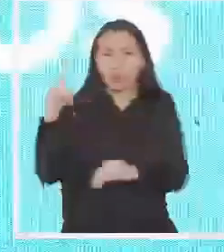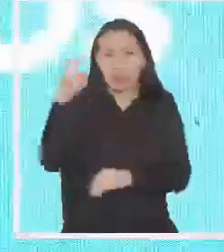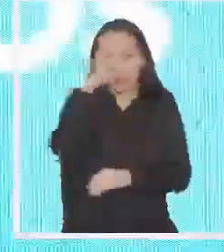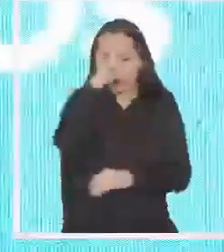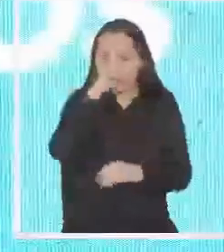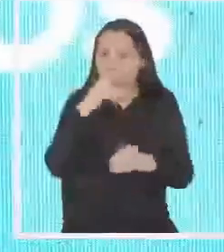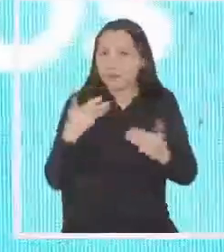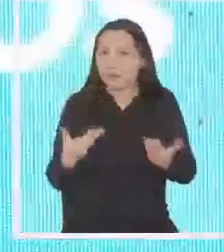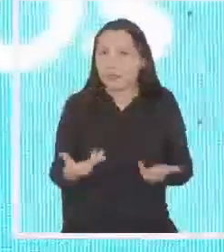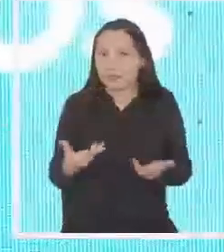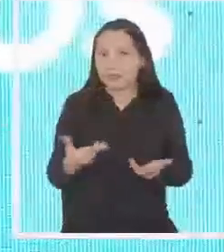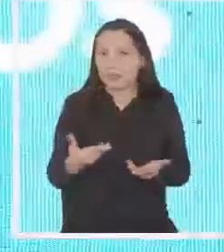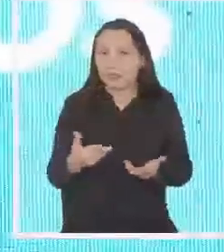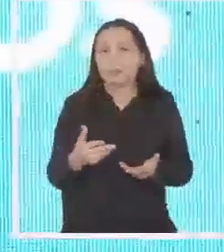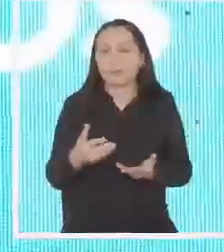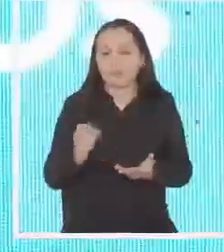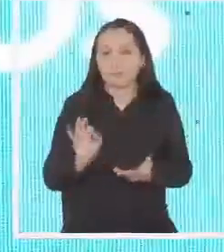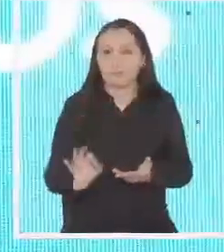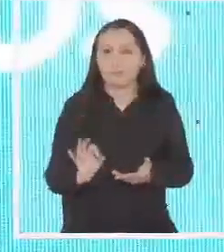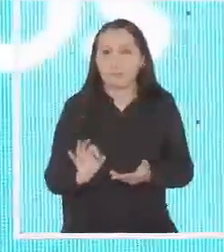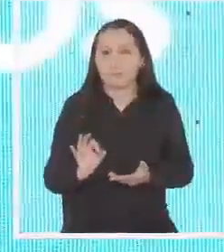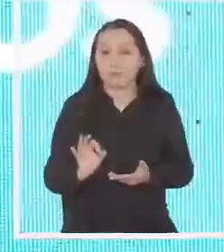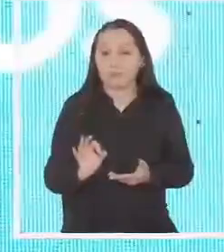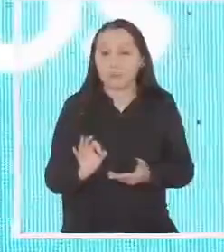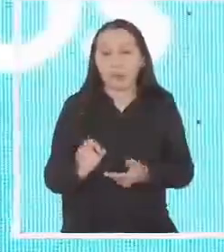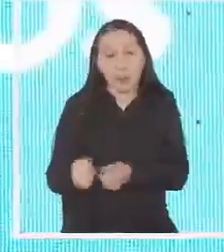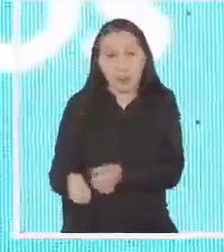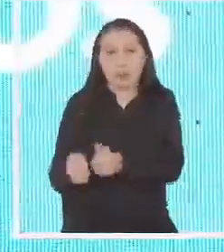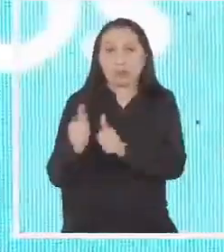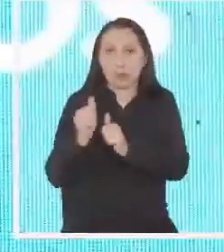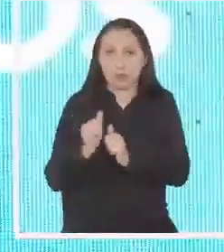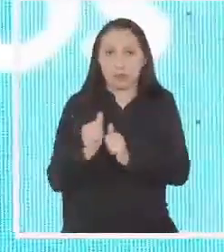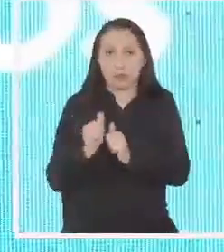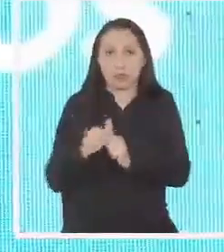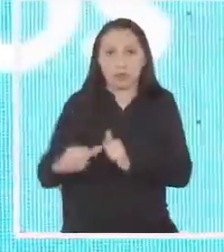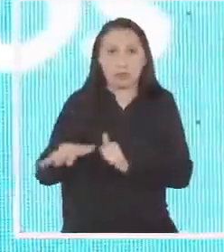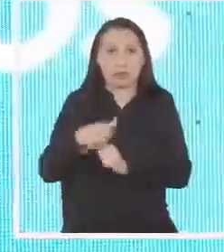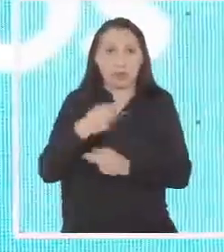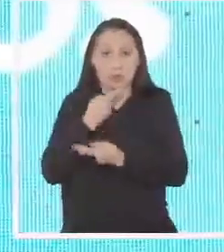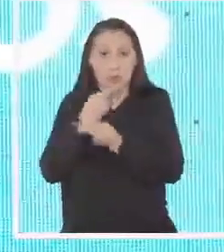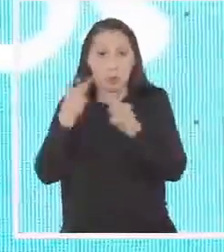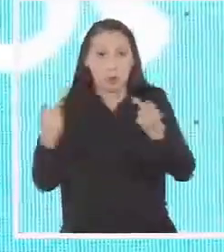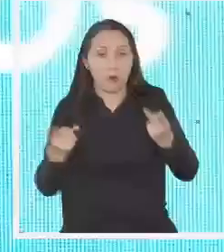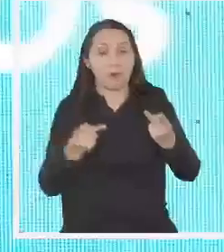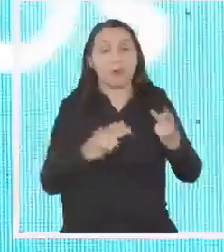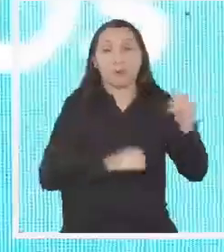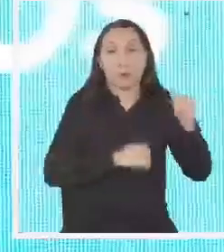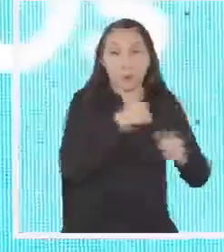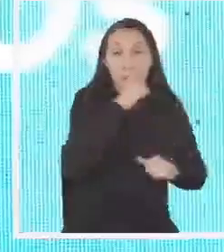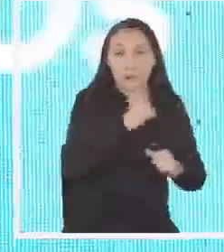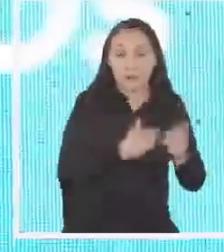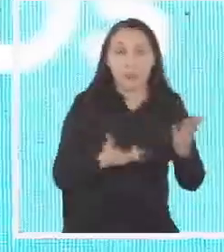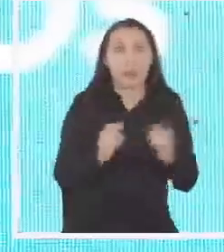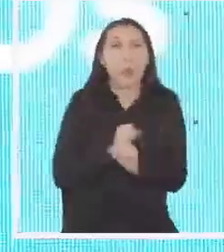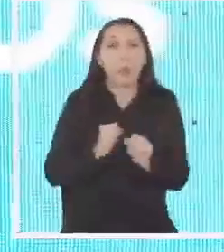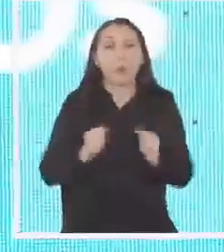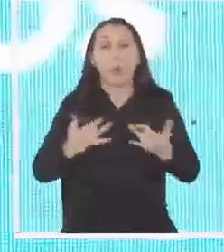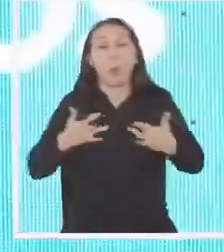que sin lugar a dudas es desafiante para el sector público y para el sector privado, pero que no podemos